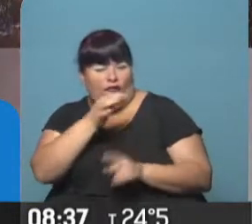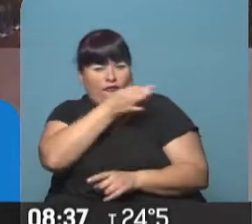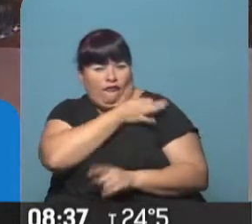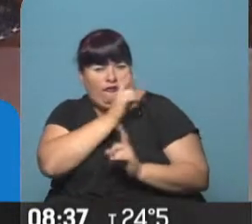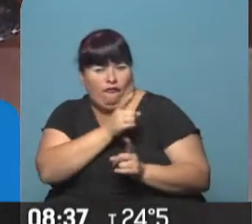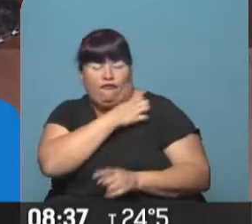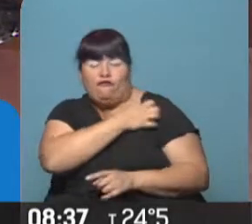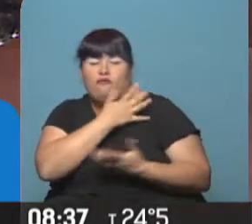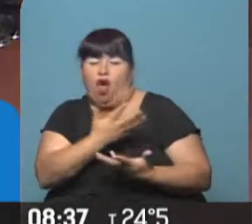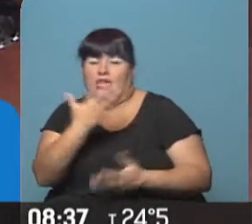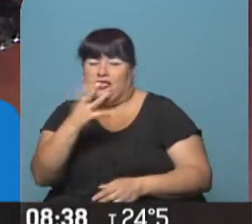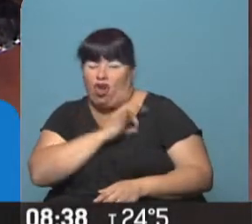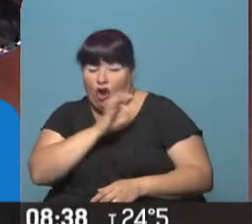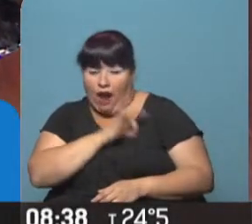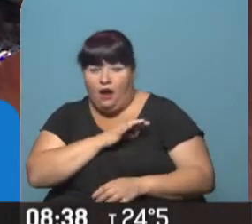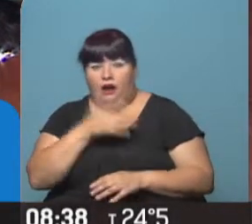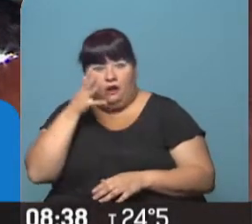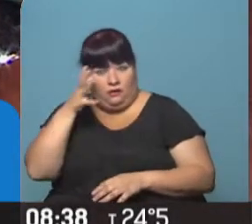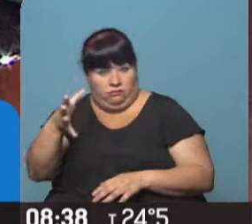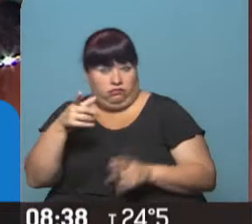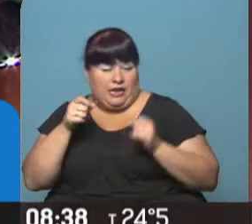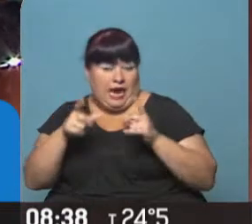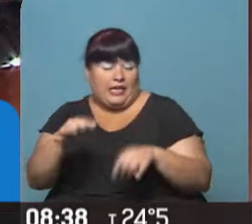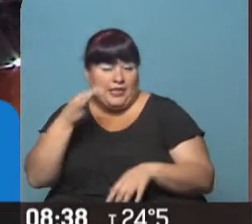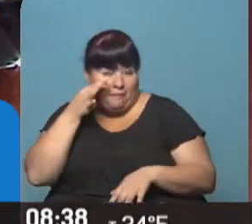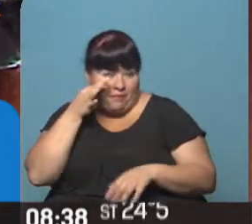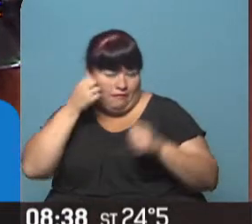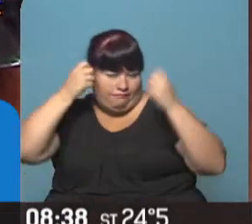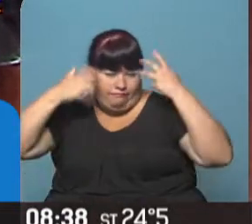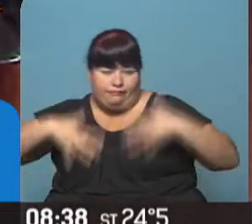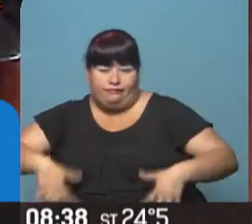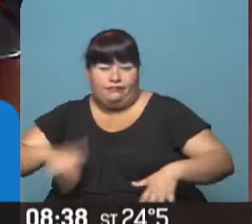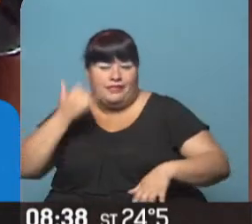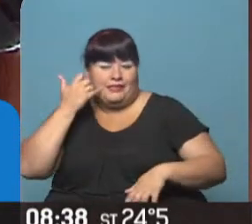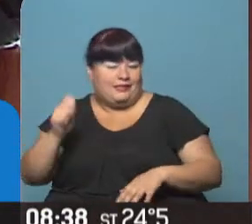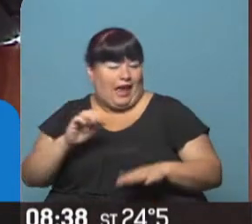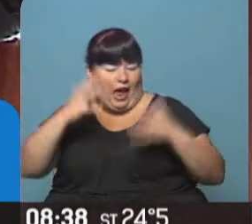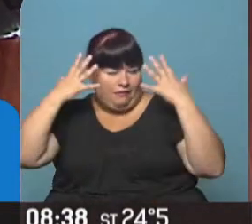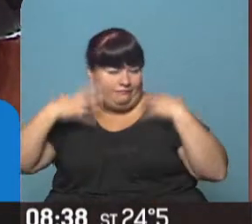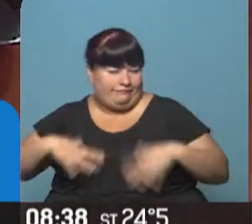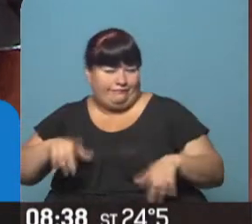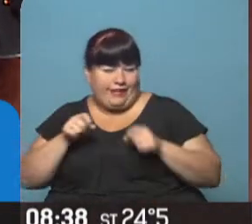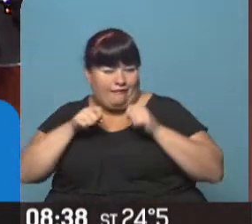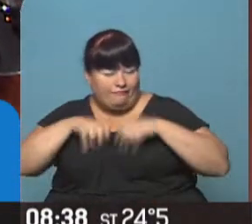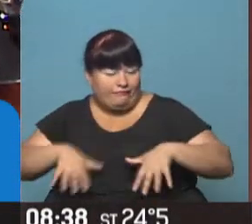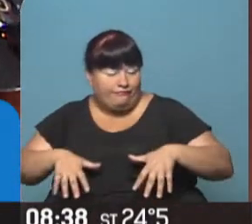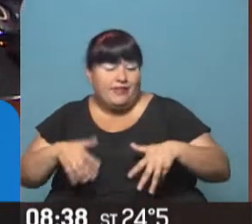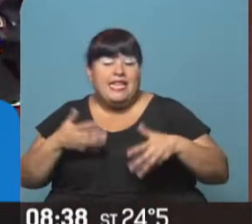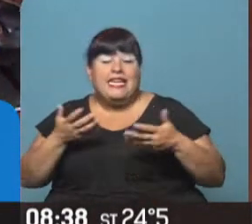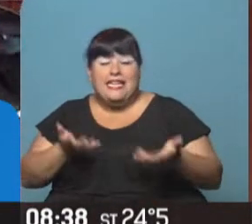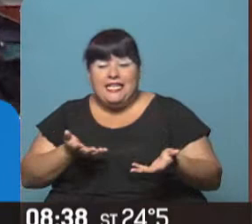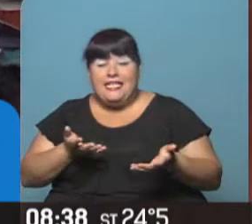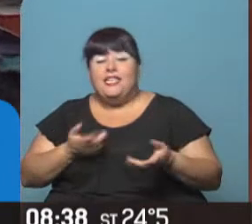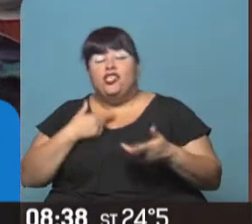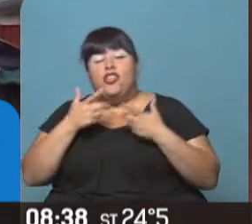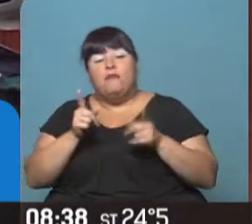que sentía esta molestia, tenía un tremendo melanoma con metástasis diseminada por todos lados. Y,